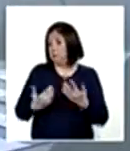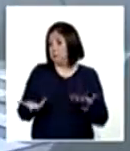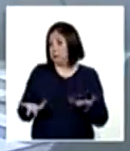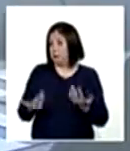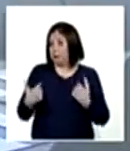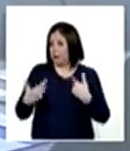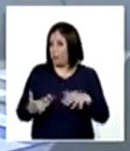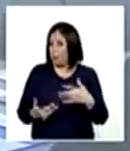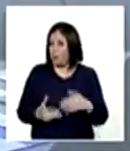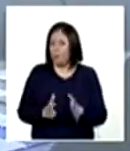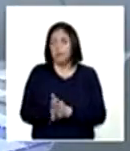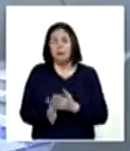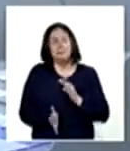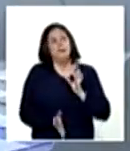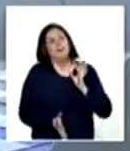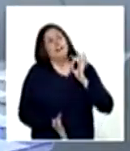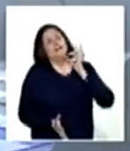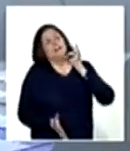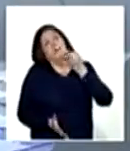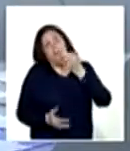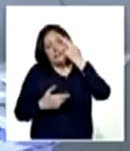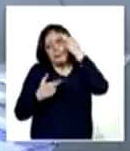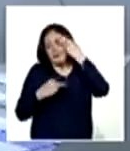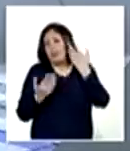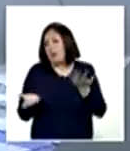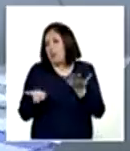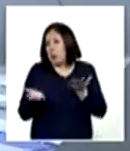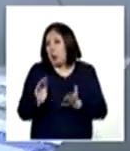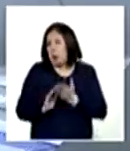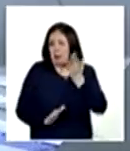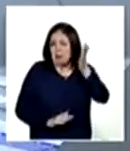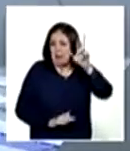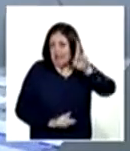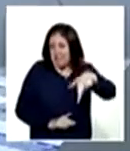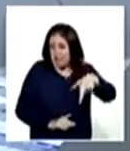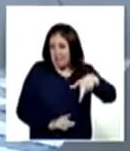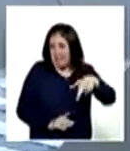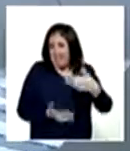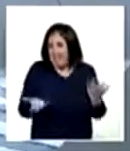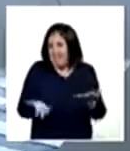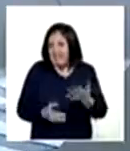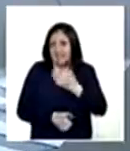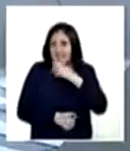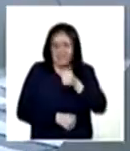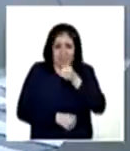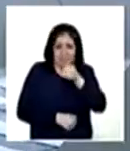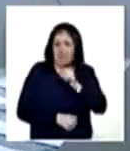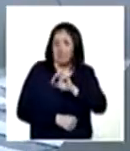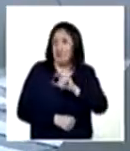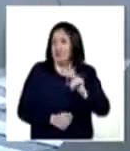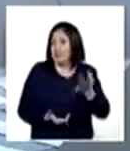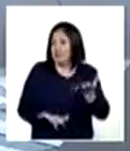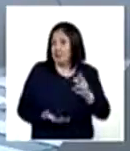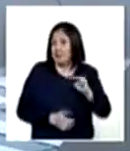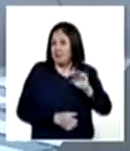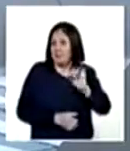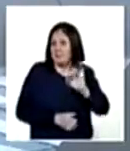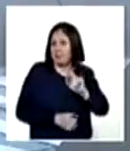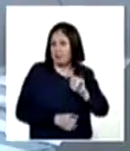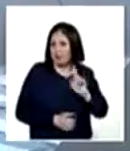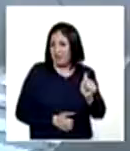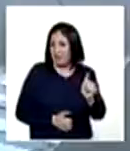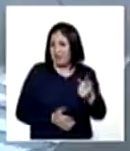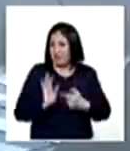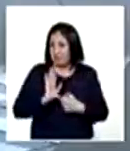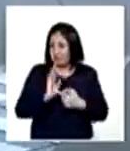parte exquisita de noticiero porque nos vamos de frente hacia Rimac. Ahí está Lourdes Tupac Yupanqui en Mistura. Lourdes, ¿qué nos vas a